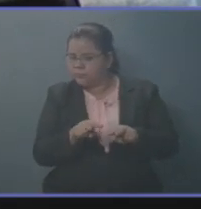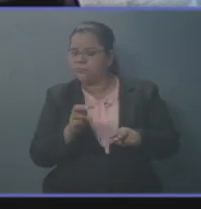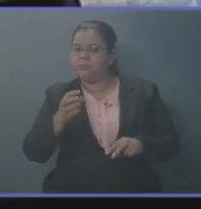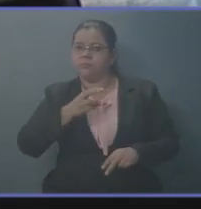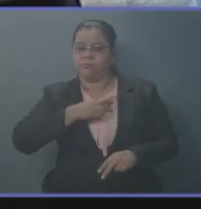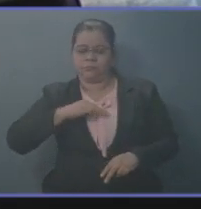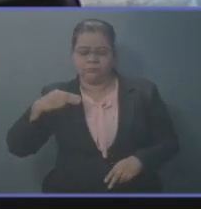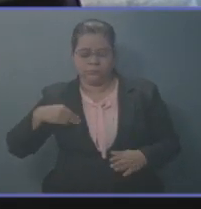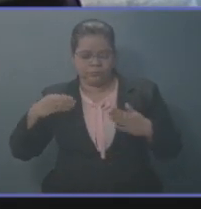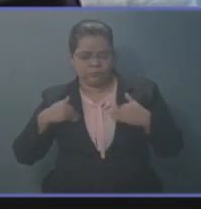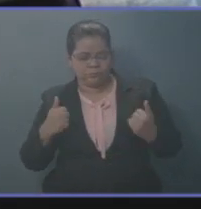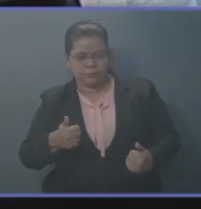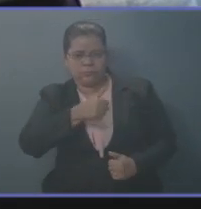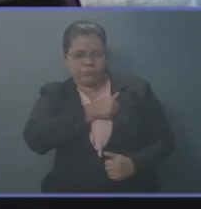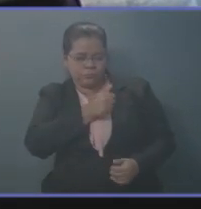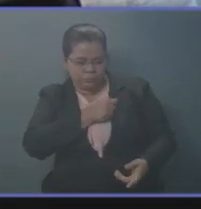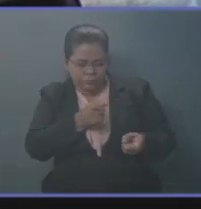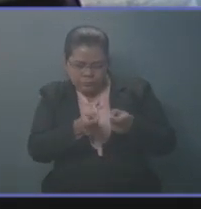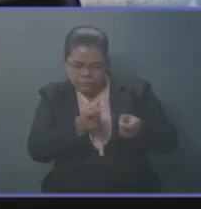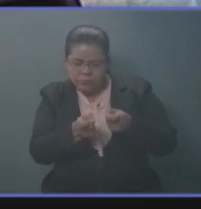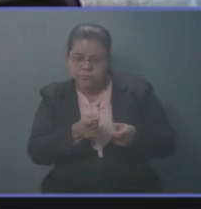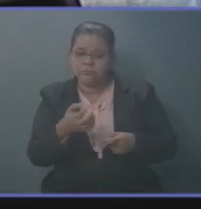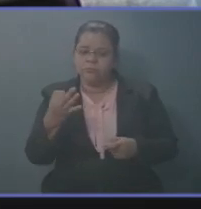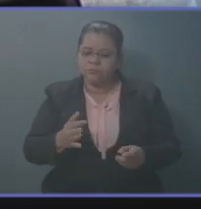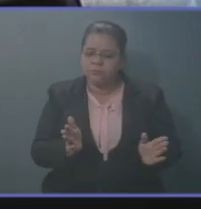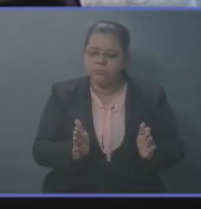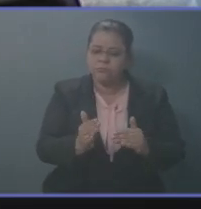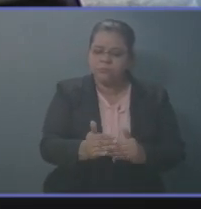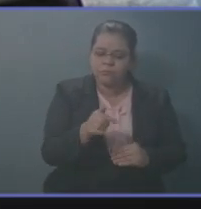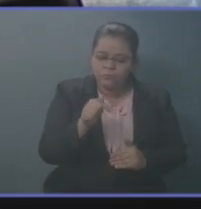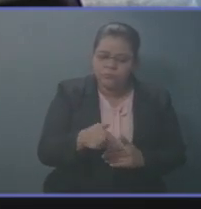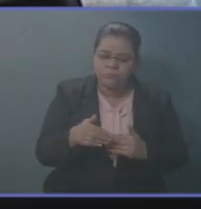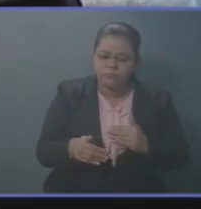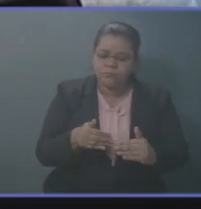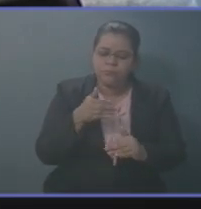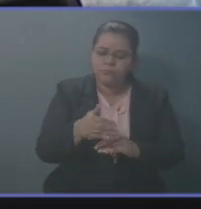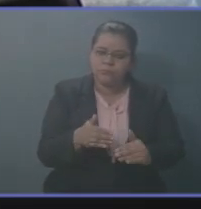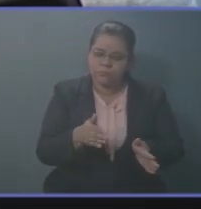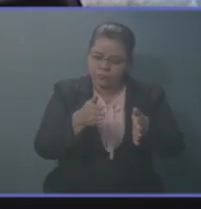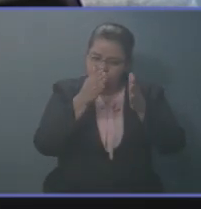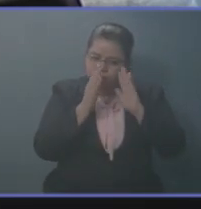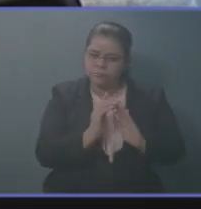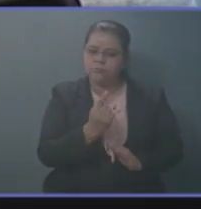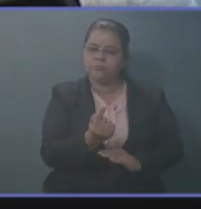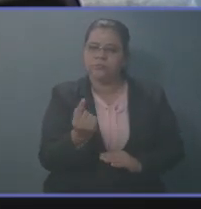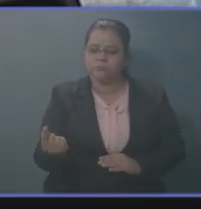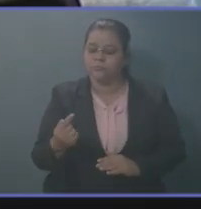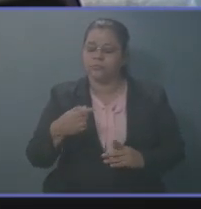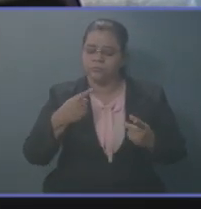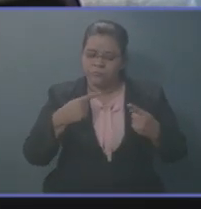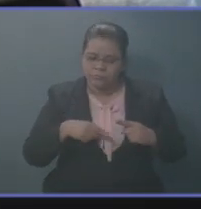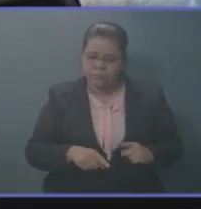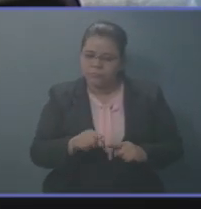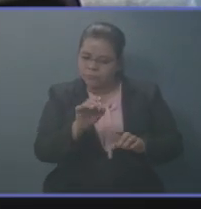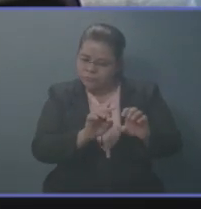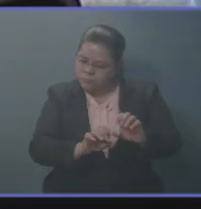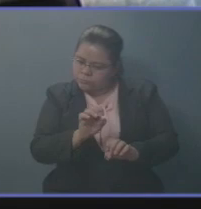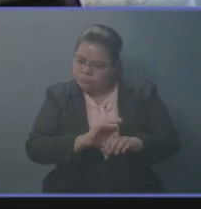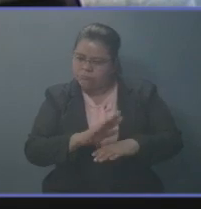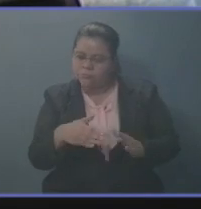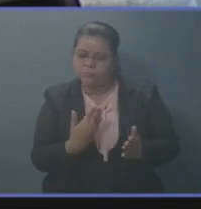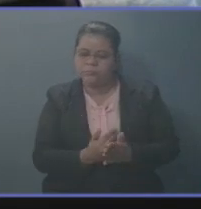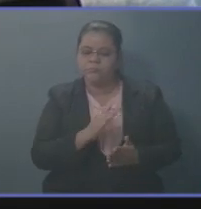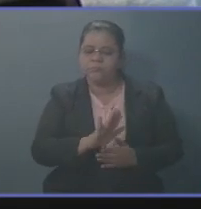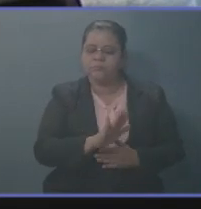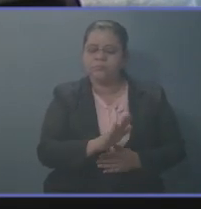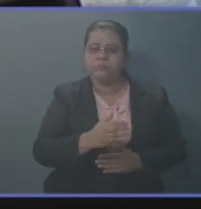Salud deberán tener protocolos de atención a las personas. Asimismo, estarán obligados a dar seguimiento a las enfermedades